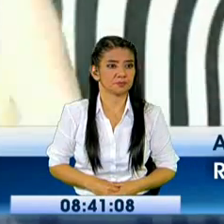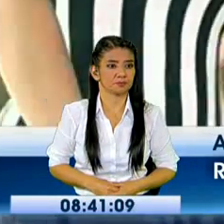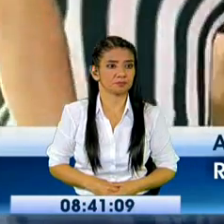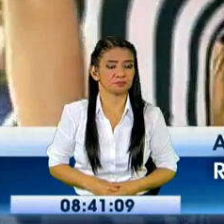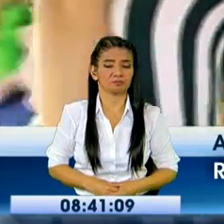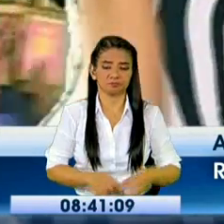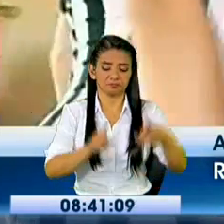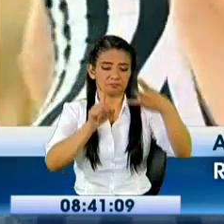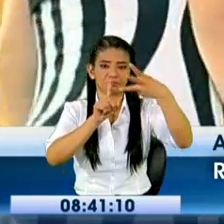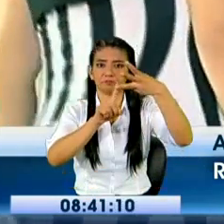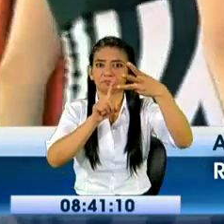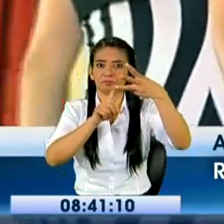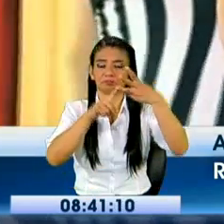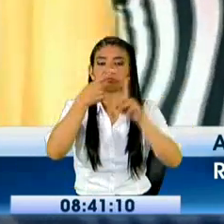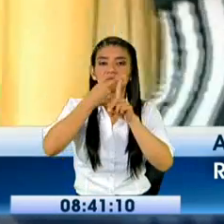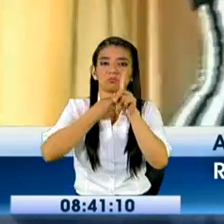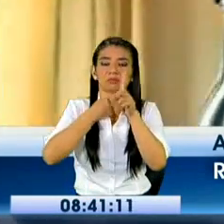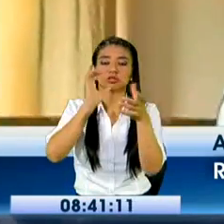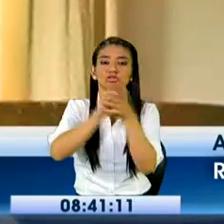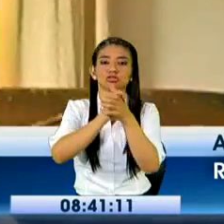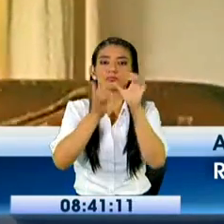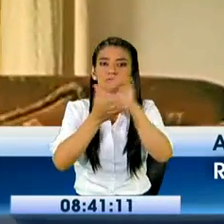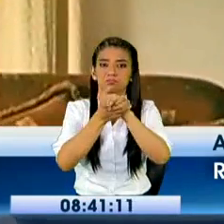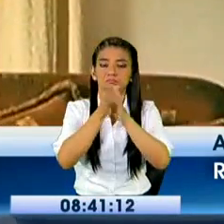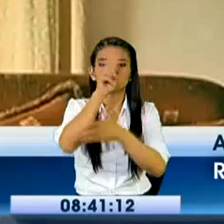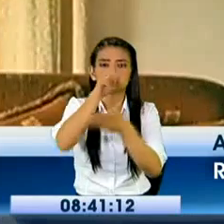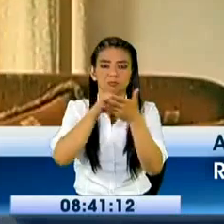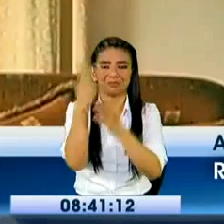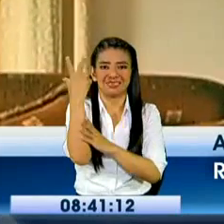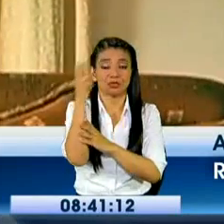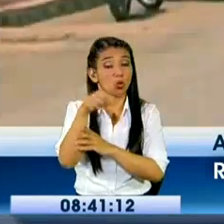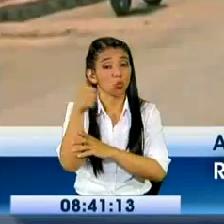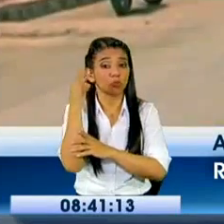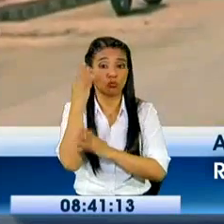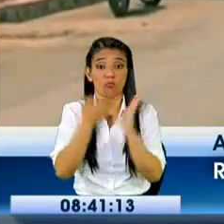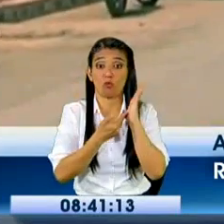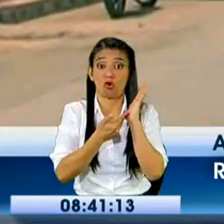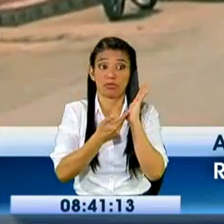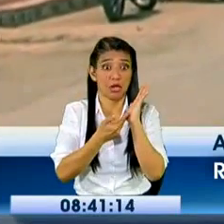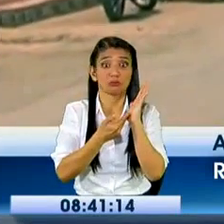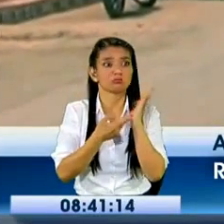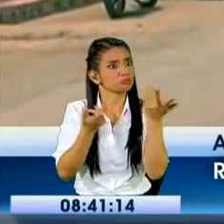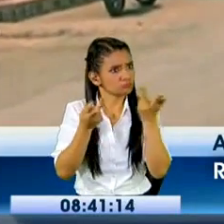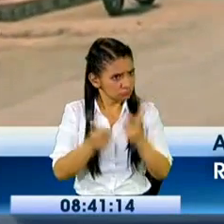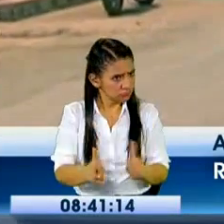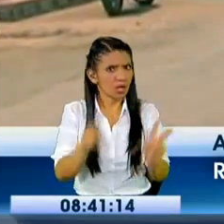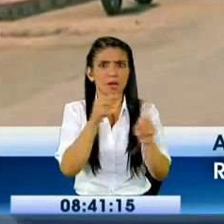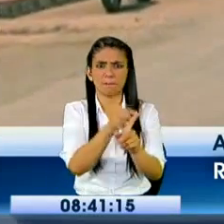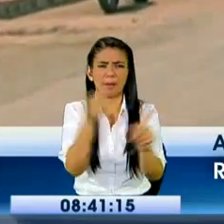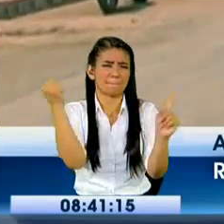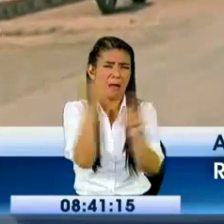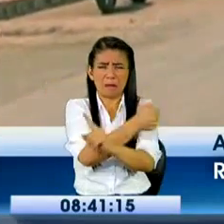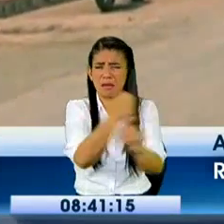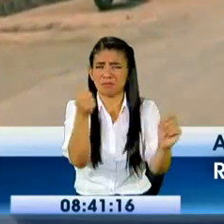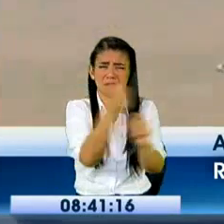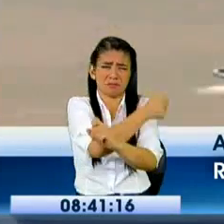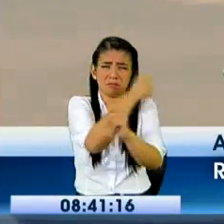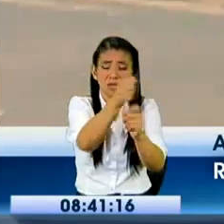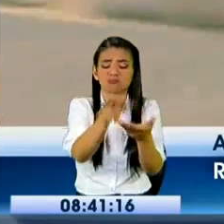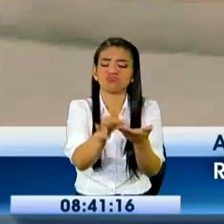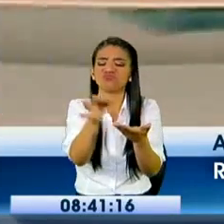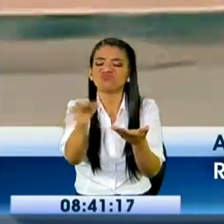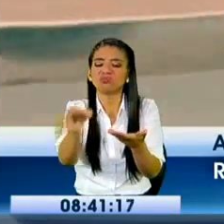En noviembre del 2013, otra modelo, María Fernanda Vargas, fue víctima de una riña callejera en el cantón Simón